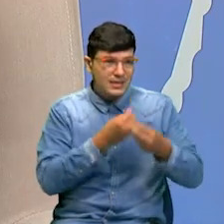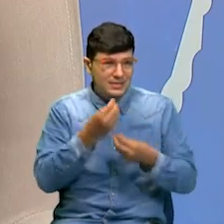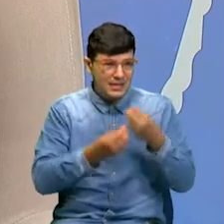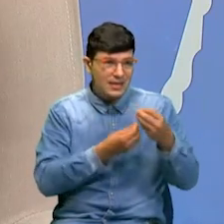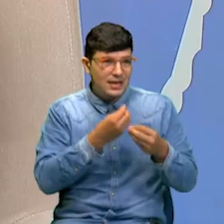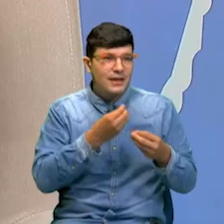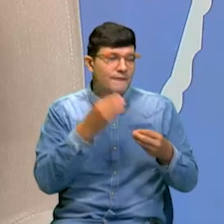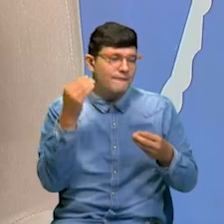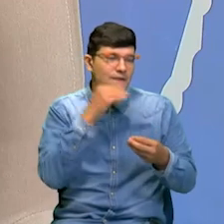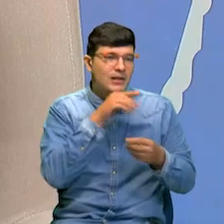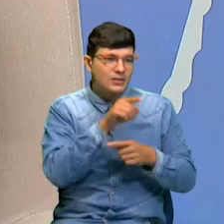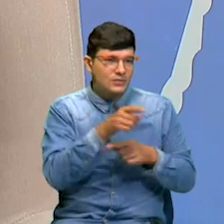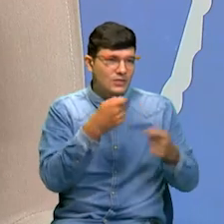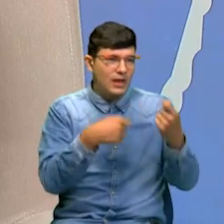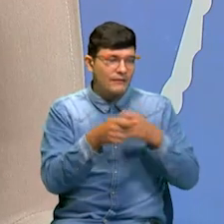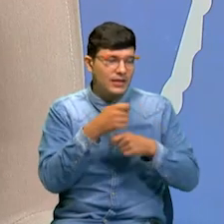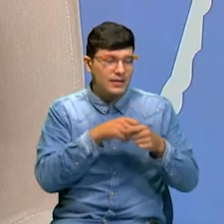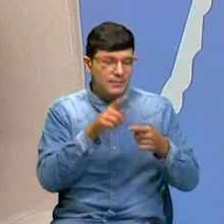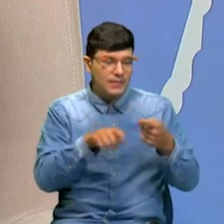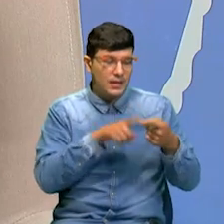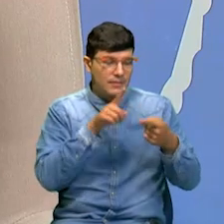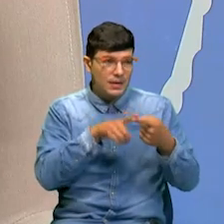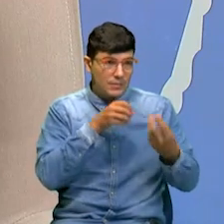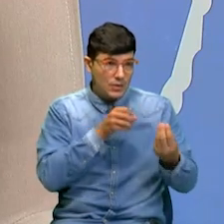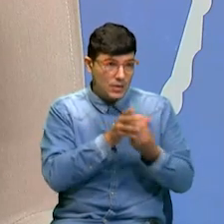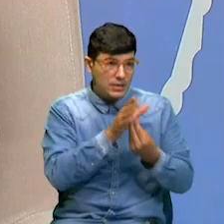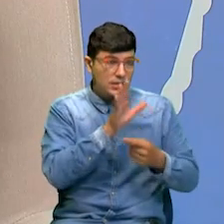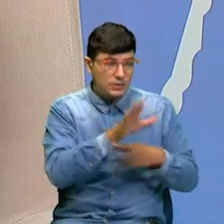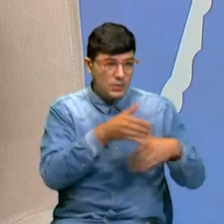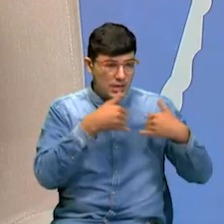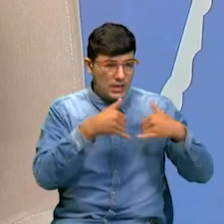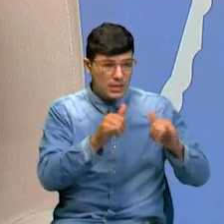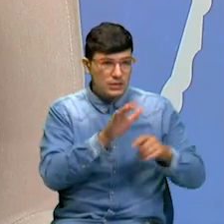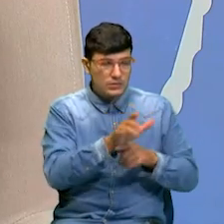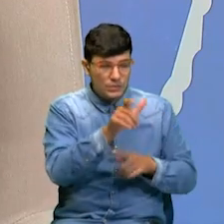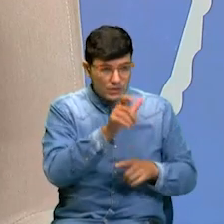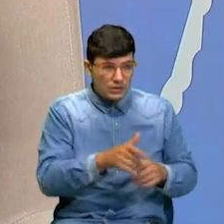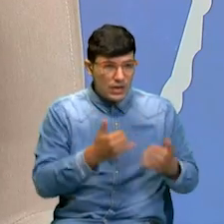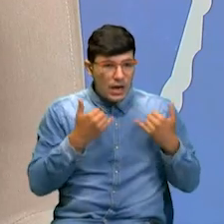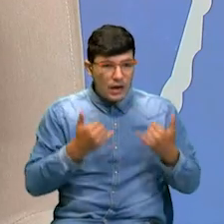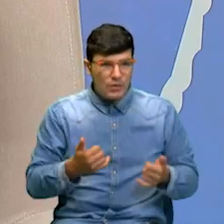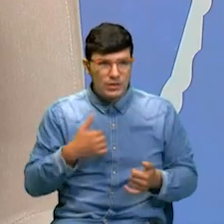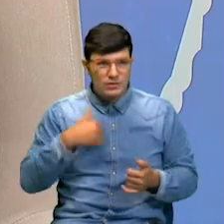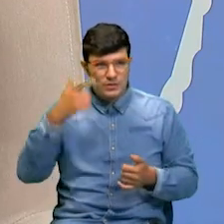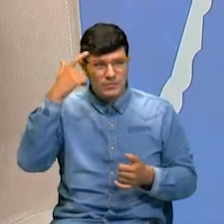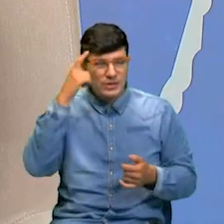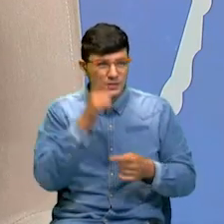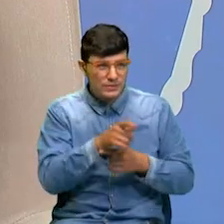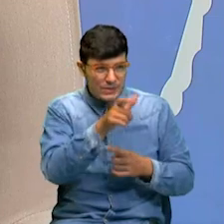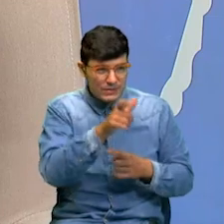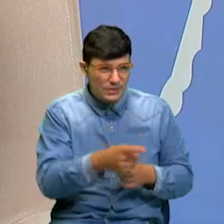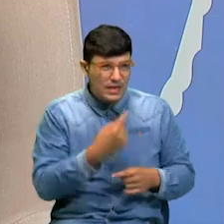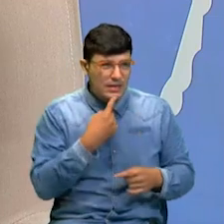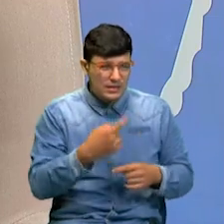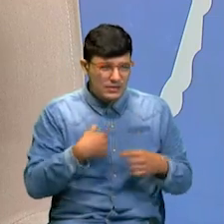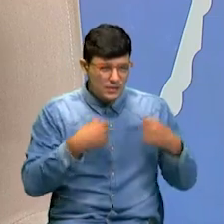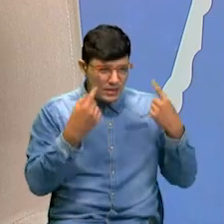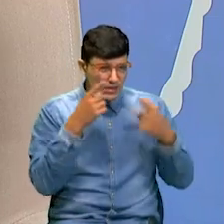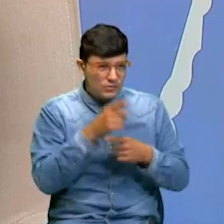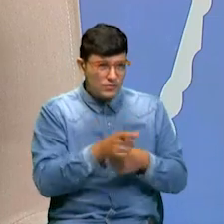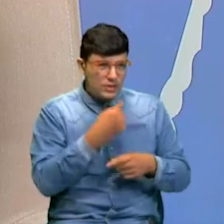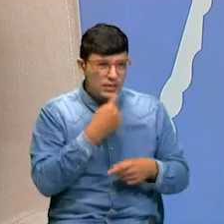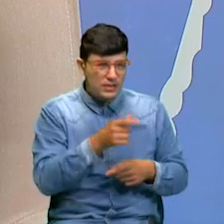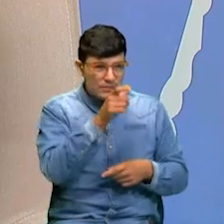simulación. El hecho de la violencia y de llevar engañado al señor, y actualmente me imagino lo que dice, según lo que entiendo lo que dice la